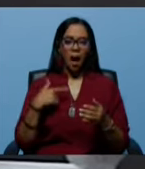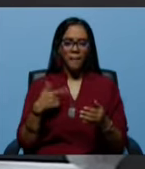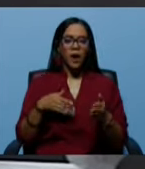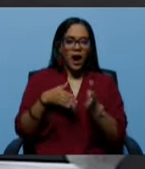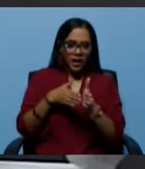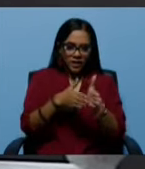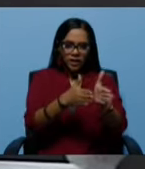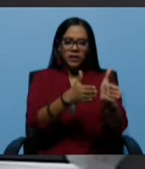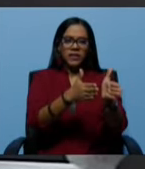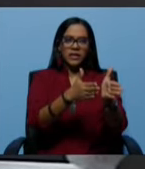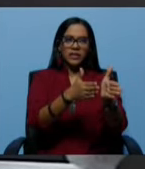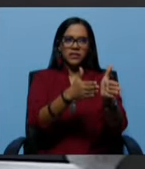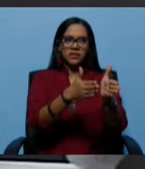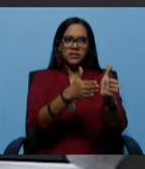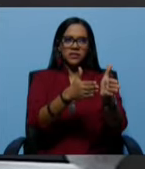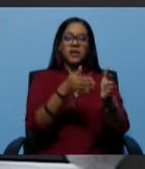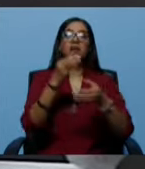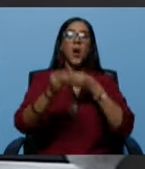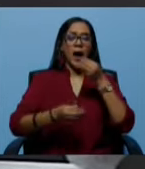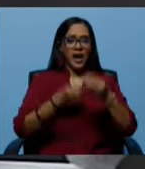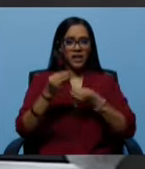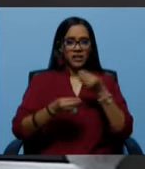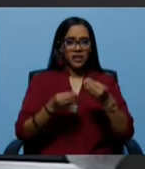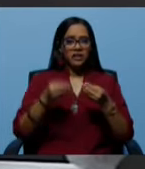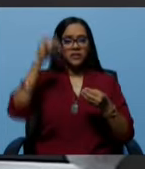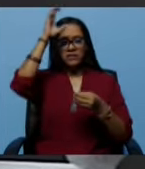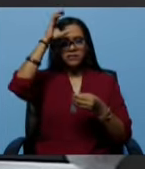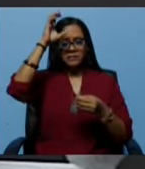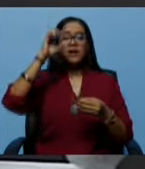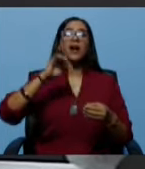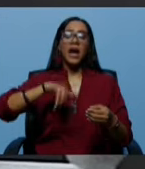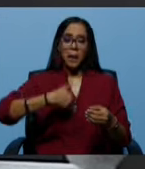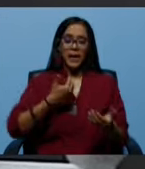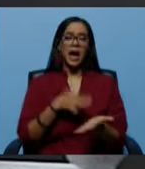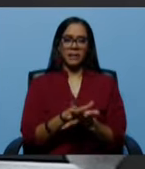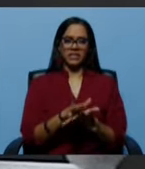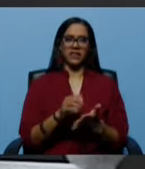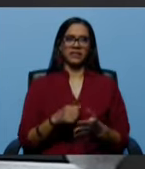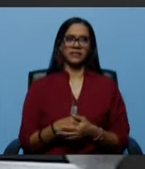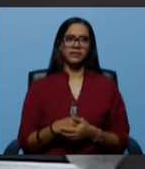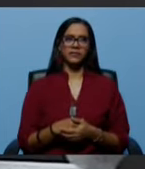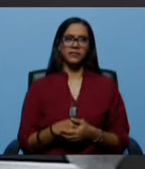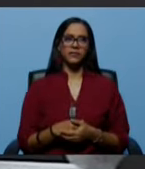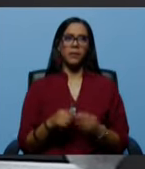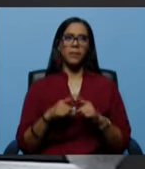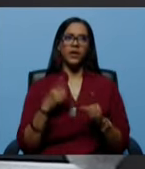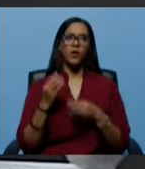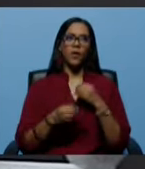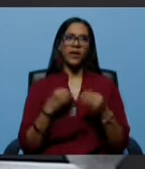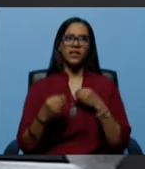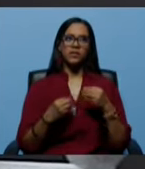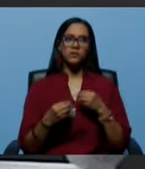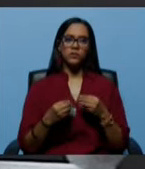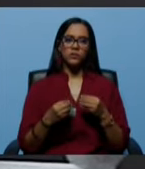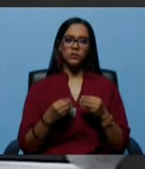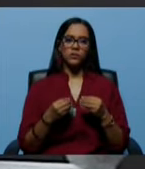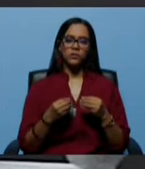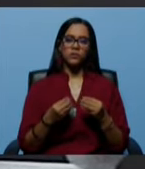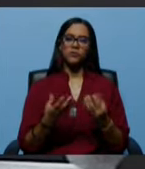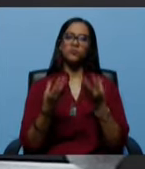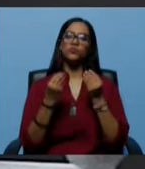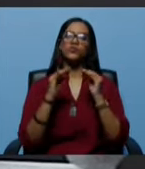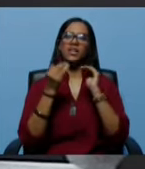recorrer, lo hizo consciente de lo que le podía ocurrir. Pero lo hizo además cargado de moral, sin rabo de